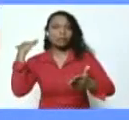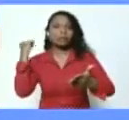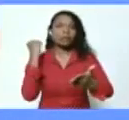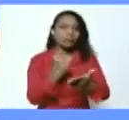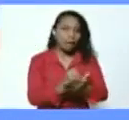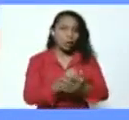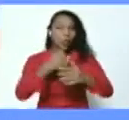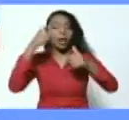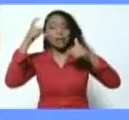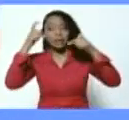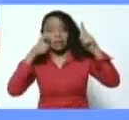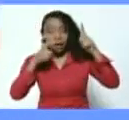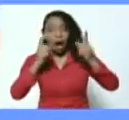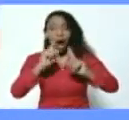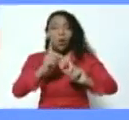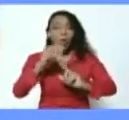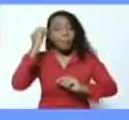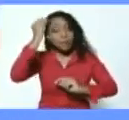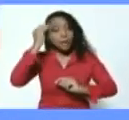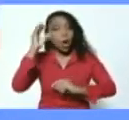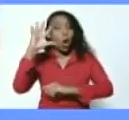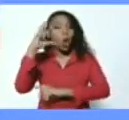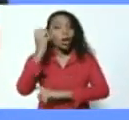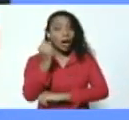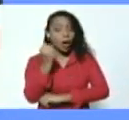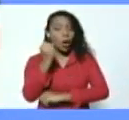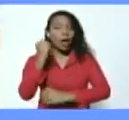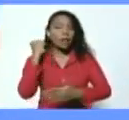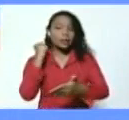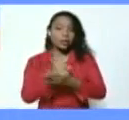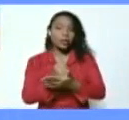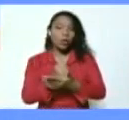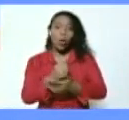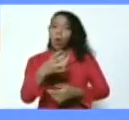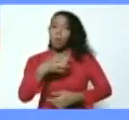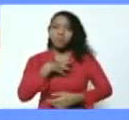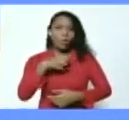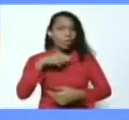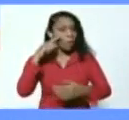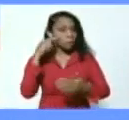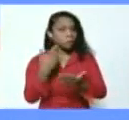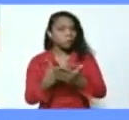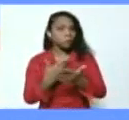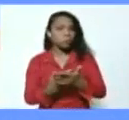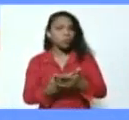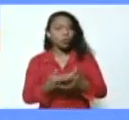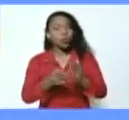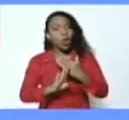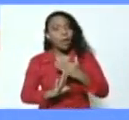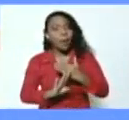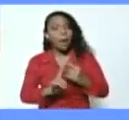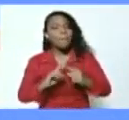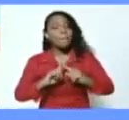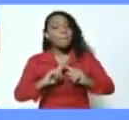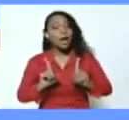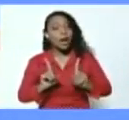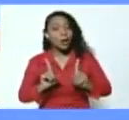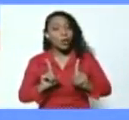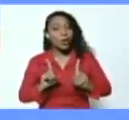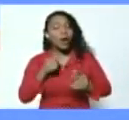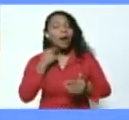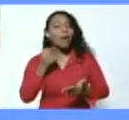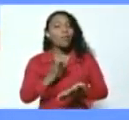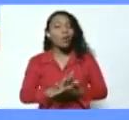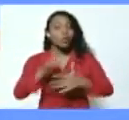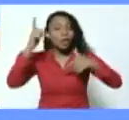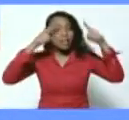Chávez. Algunos pensamos que lograron asesinarlo. No podemos probarlo aún. Pero la muerte de